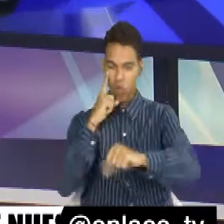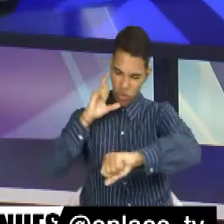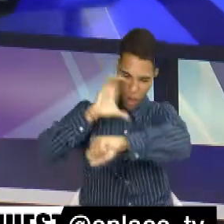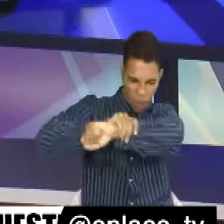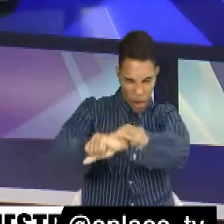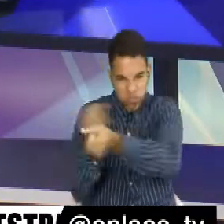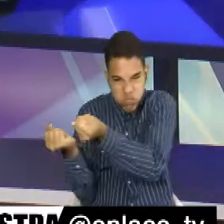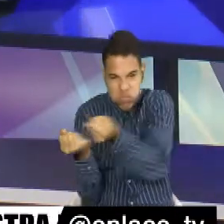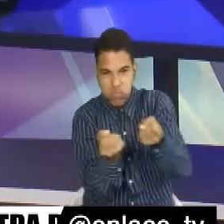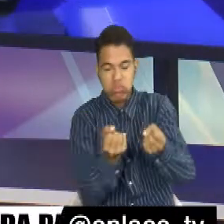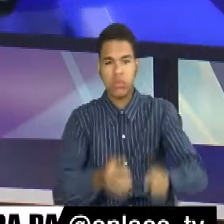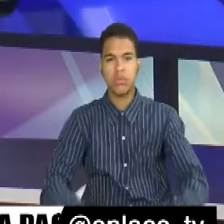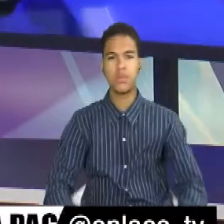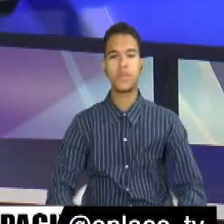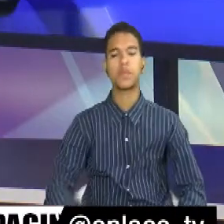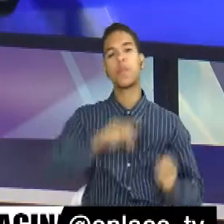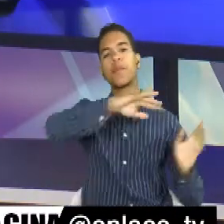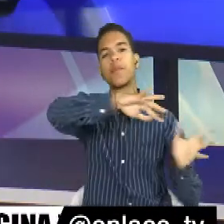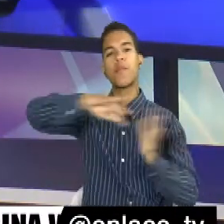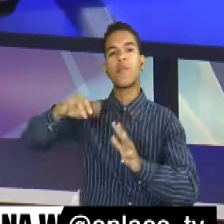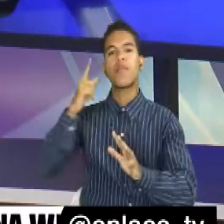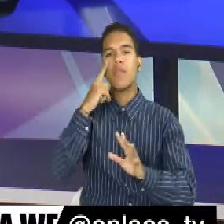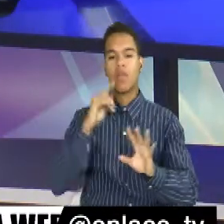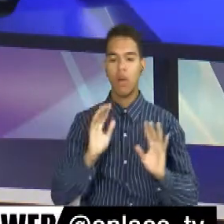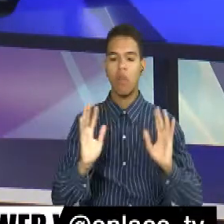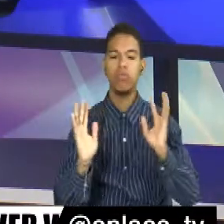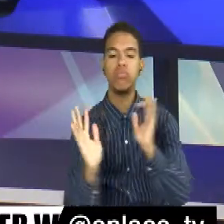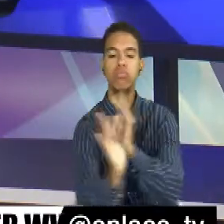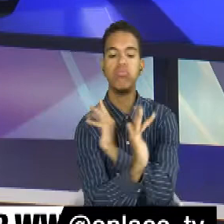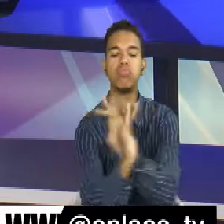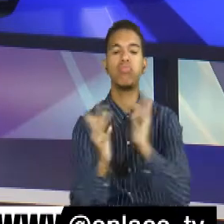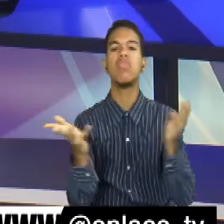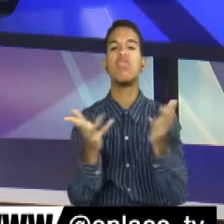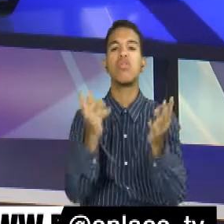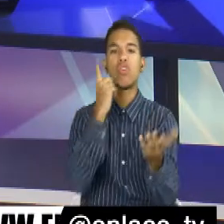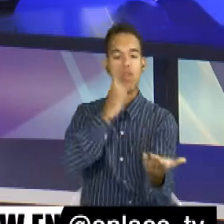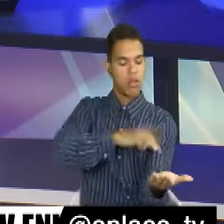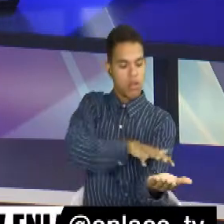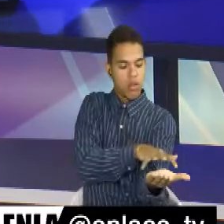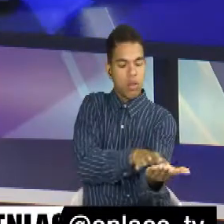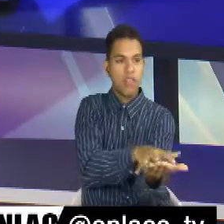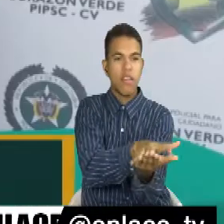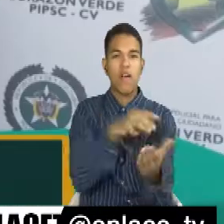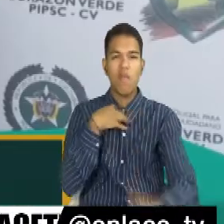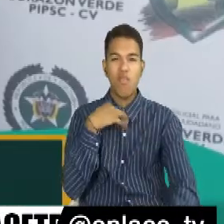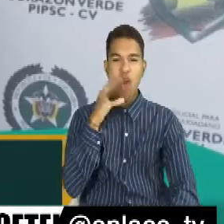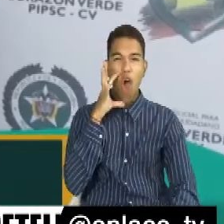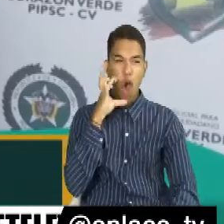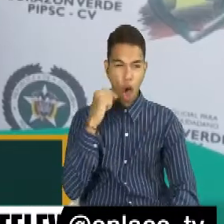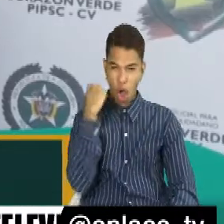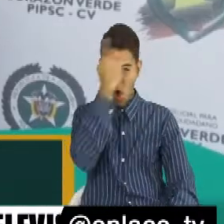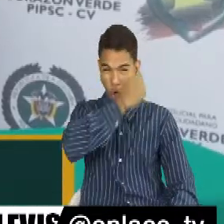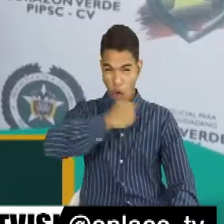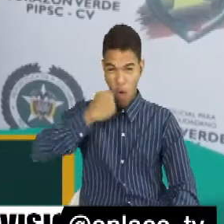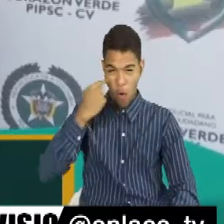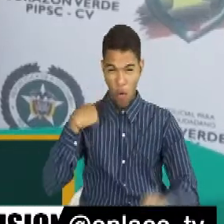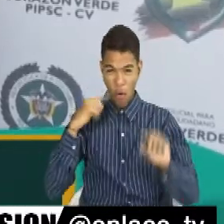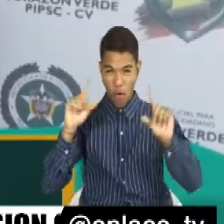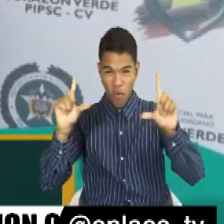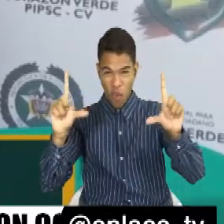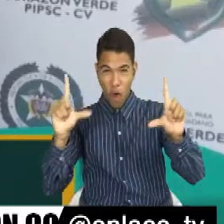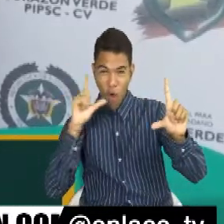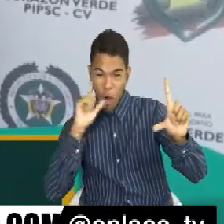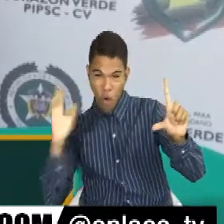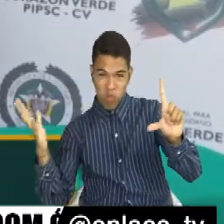Y en la población de Sabana de Torres, las autoridades capturaron a este hombre que ustedes van a ver a continuación en pantalla, identificado